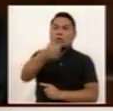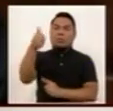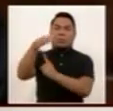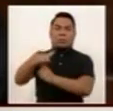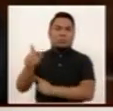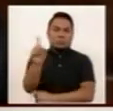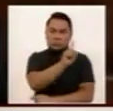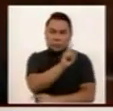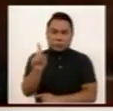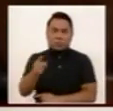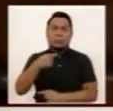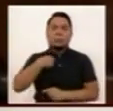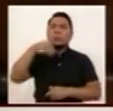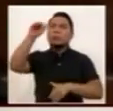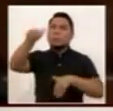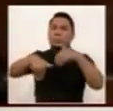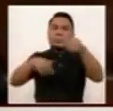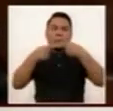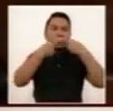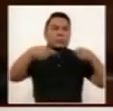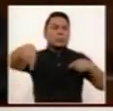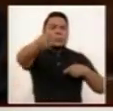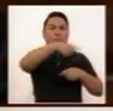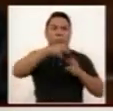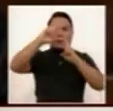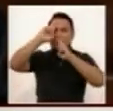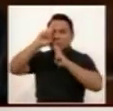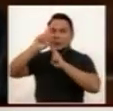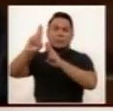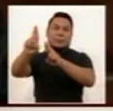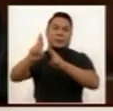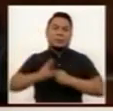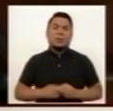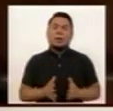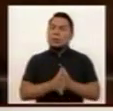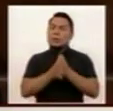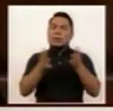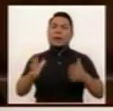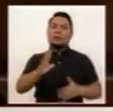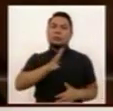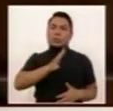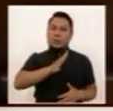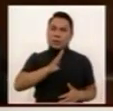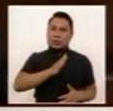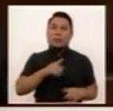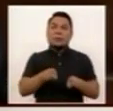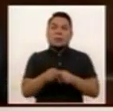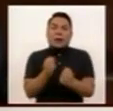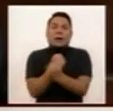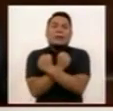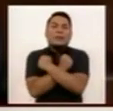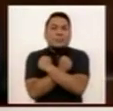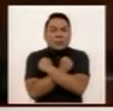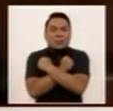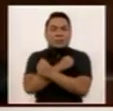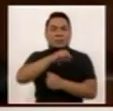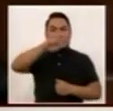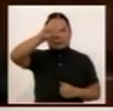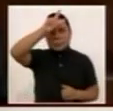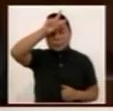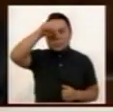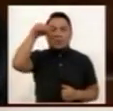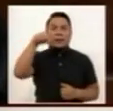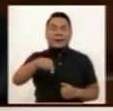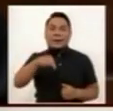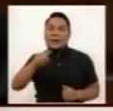Los invoco a que sea el respeto, la tolerancia y el amor a la patria los que